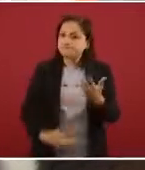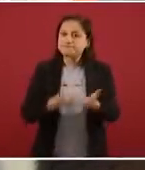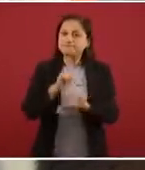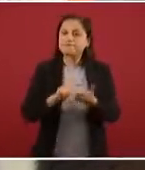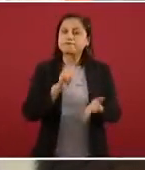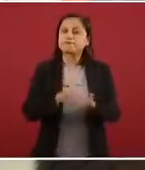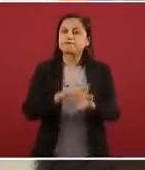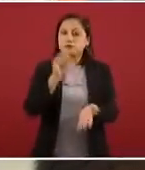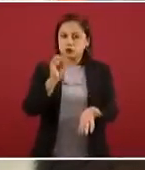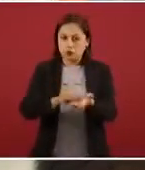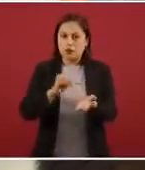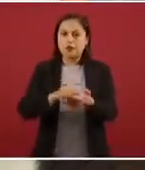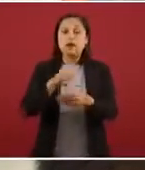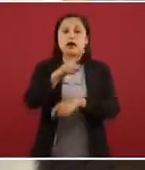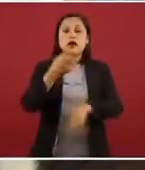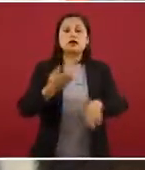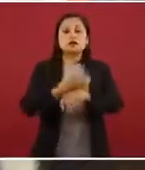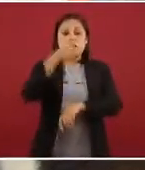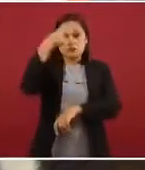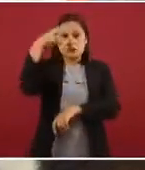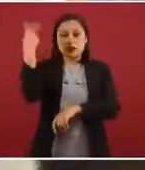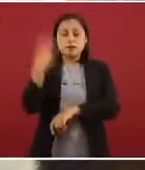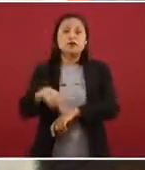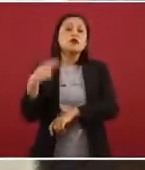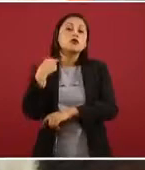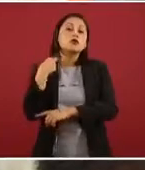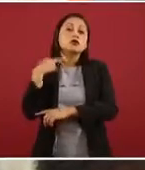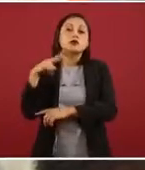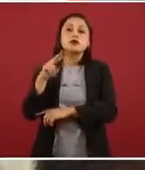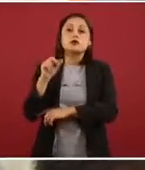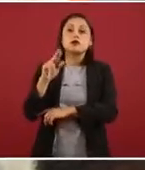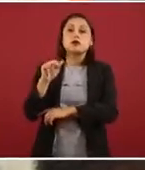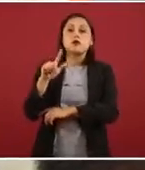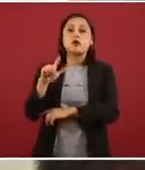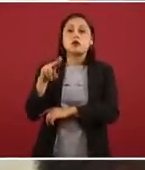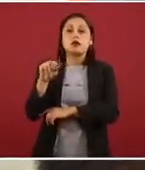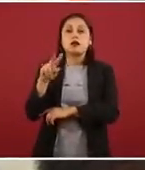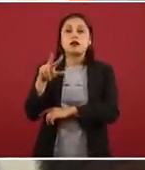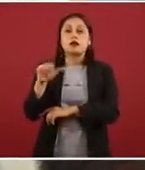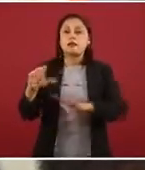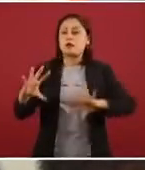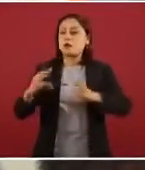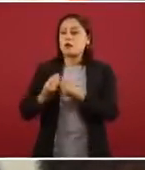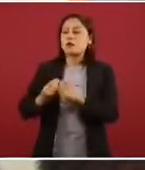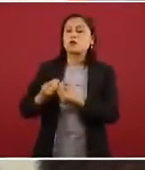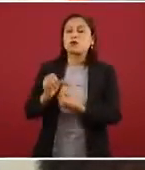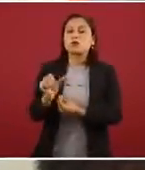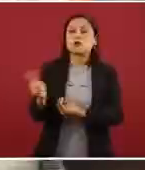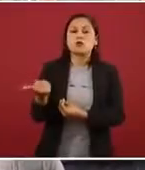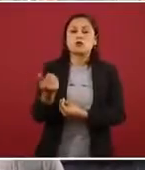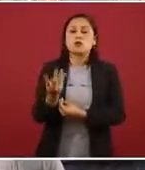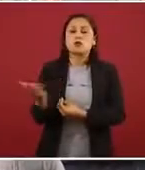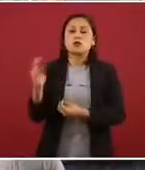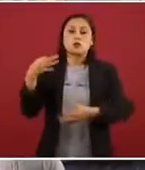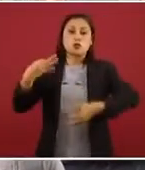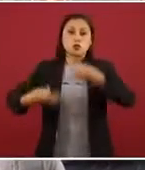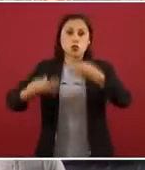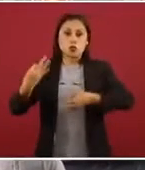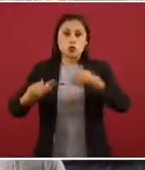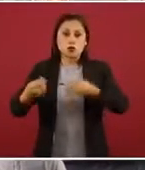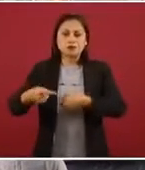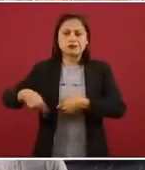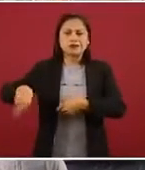un notario, el notario Raúl Name Neme, que junto con unos jueces se están dedicando, ya tienen varios